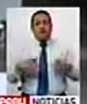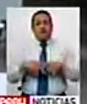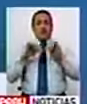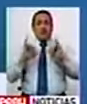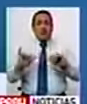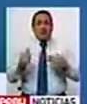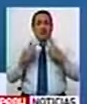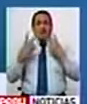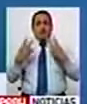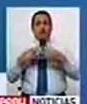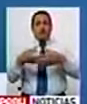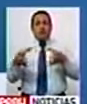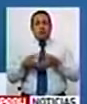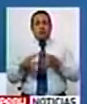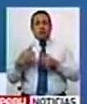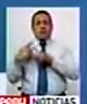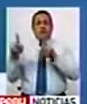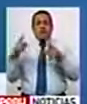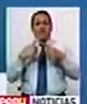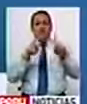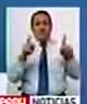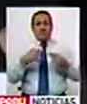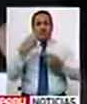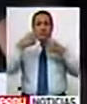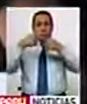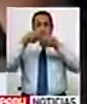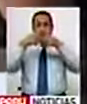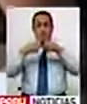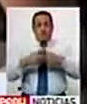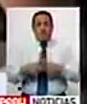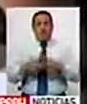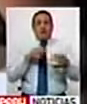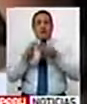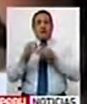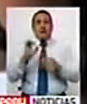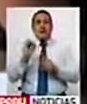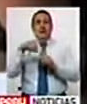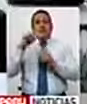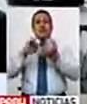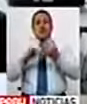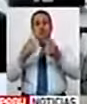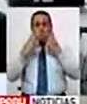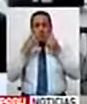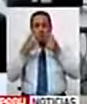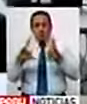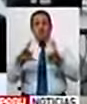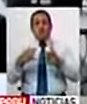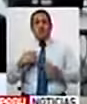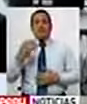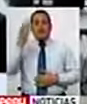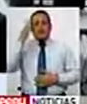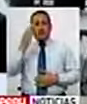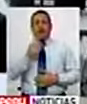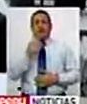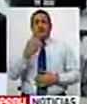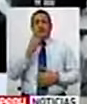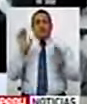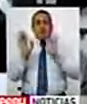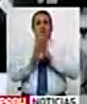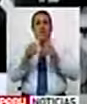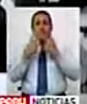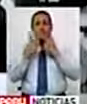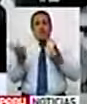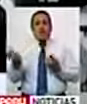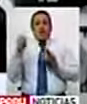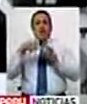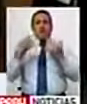instalación, escrutinio o diferencias en las sumatorias, se declara el acta como observada. Según se conoce, estarían en cuestión hasta